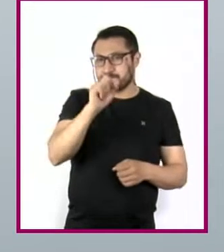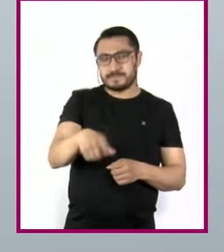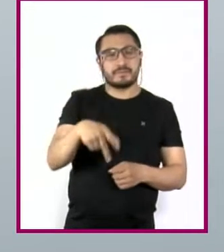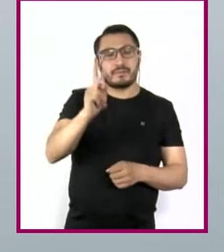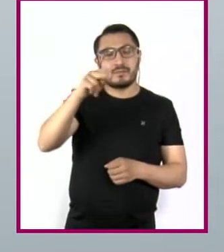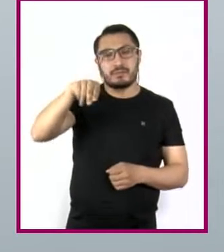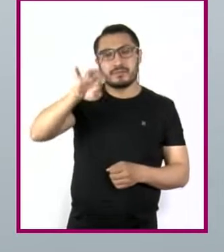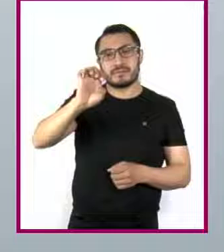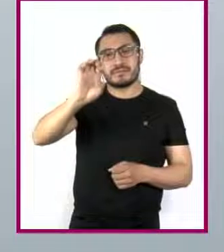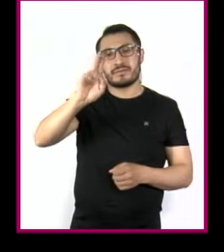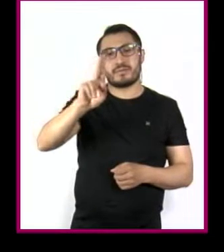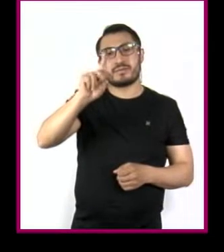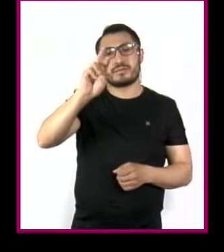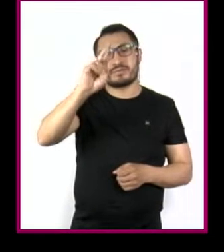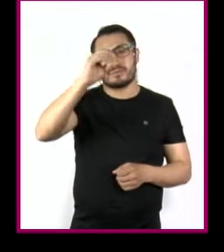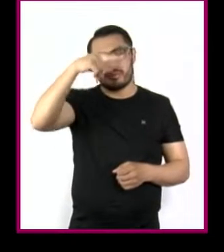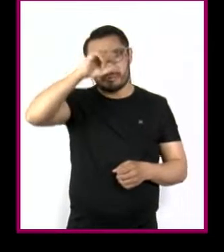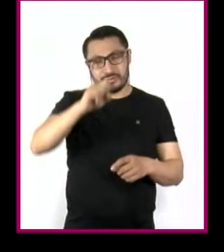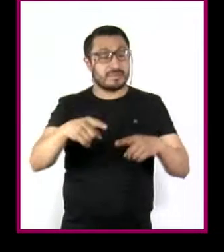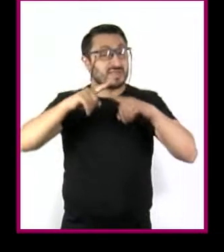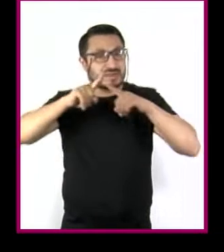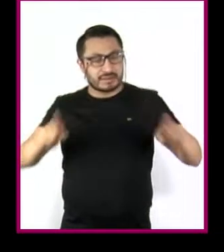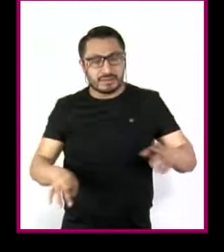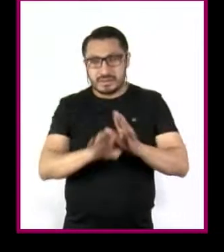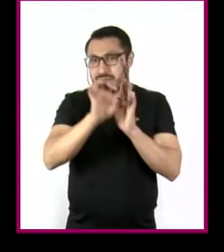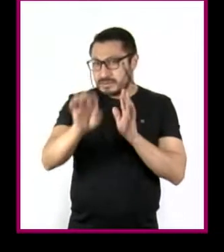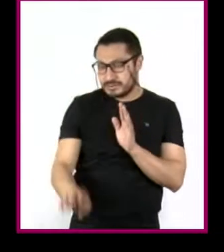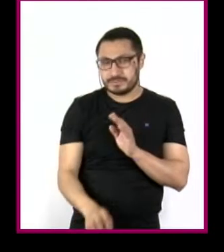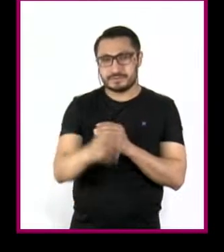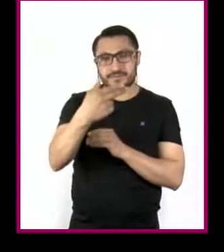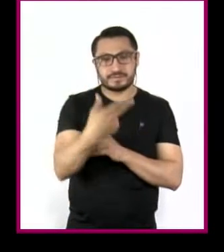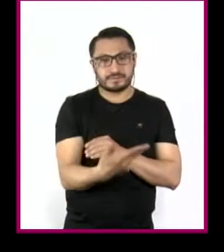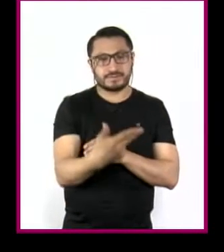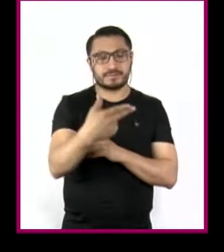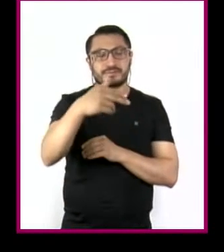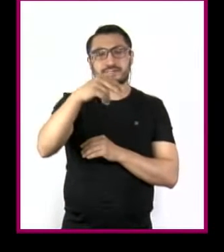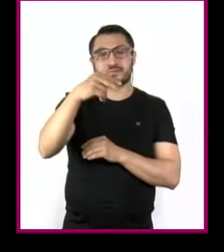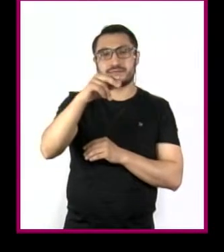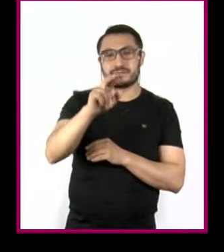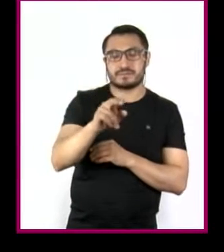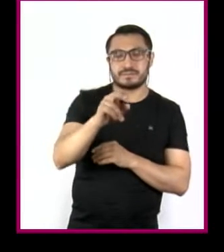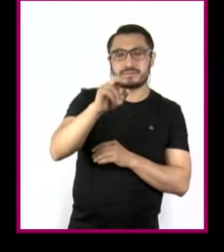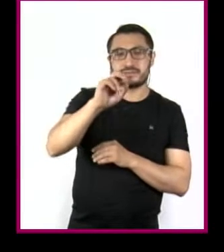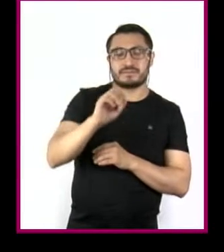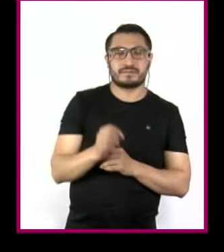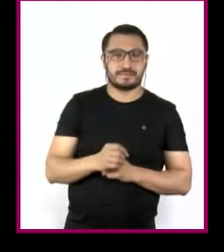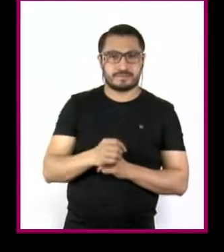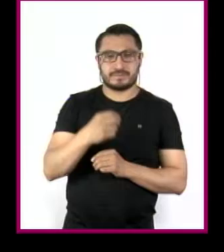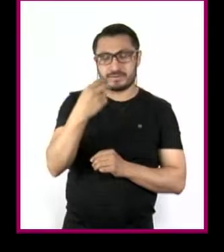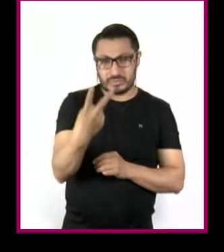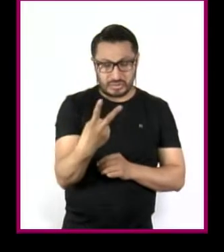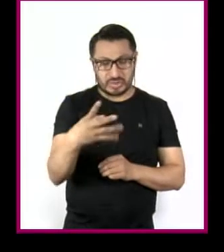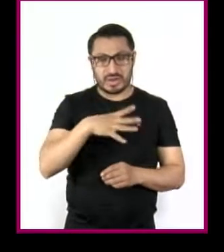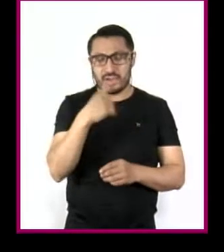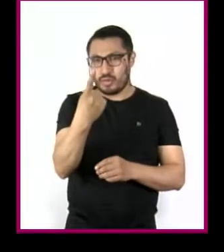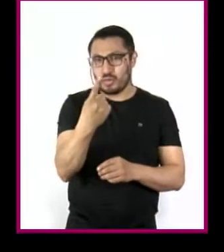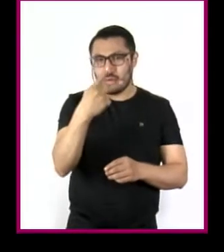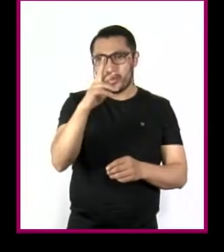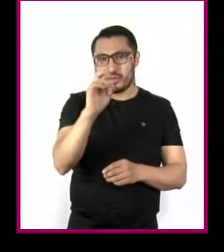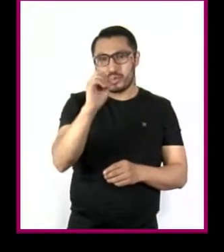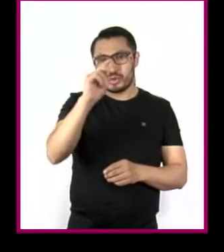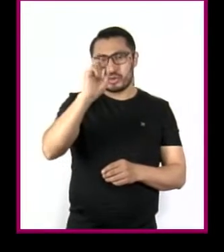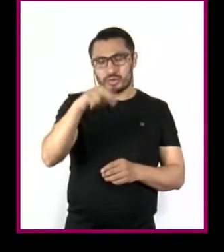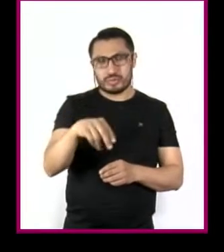los neutrones varía. Así, por ejemplo, el hidrógeno, que tiene solo un protón, puede tener ningún